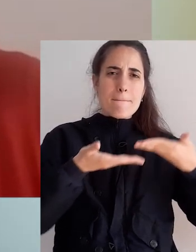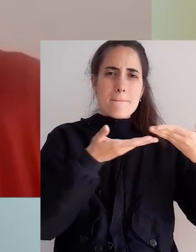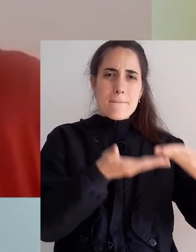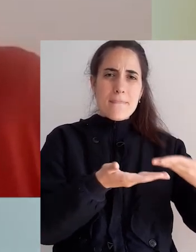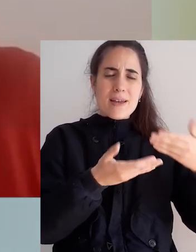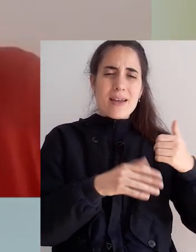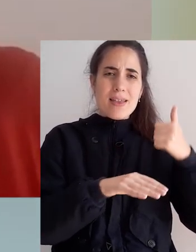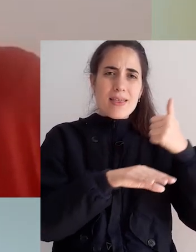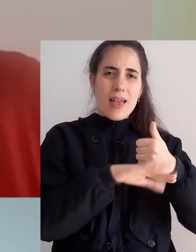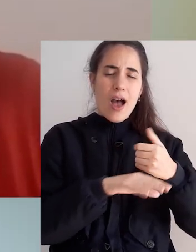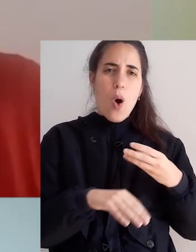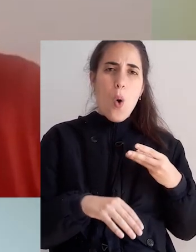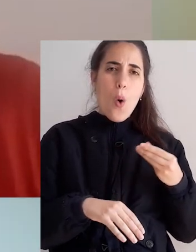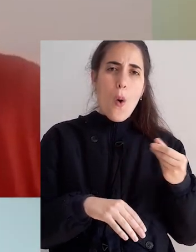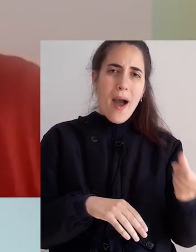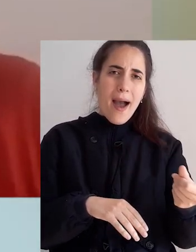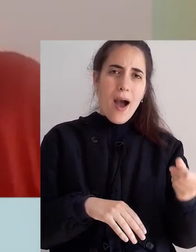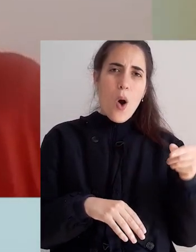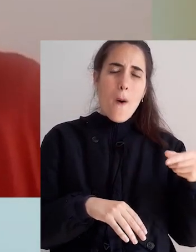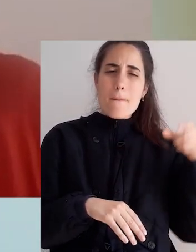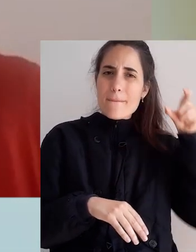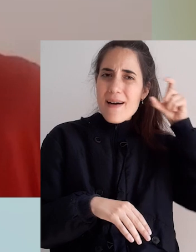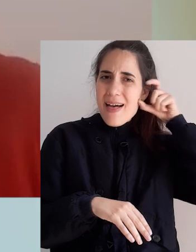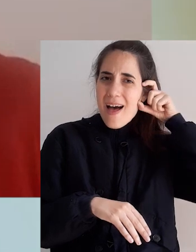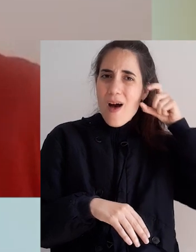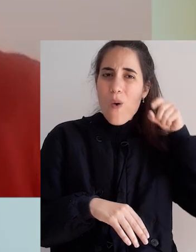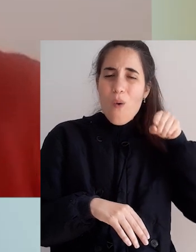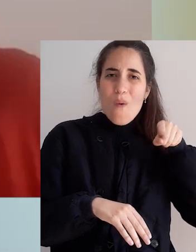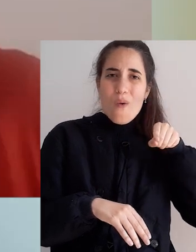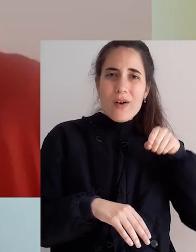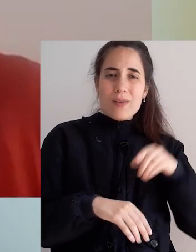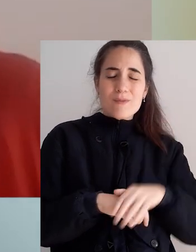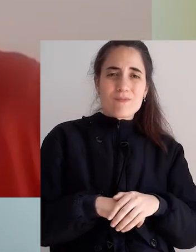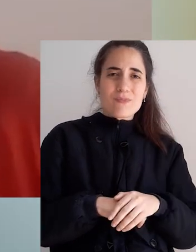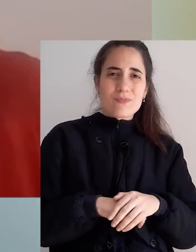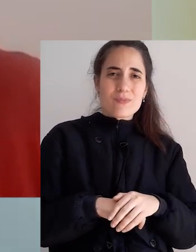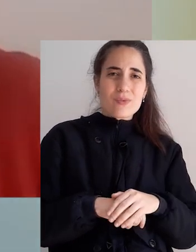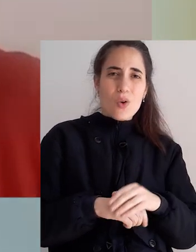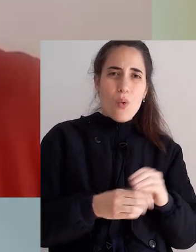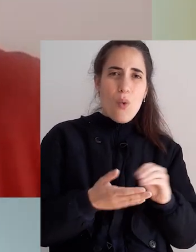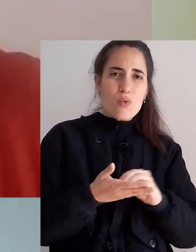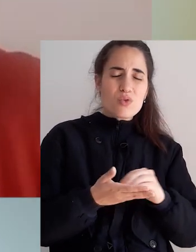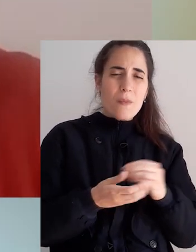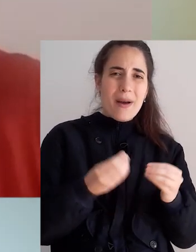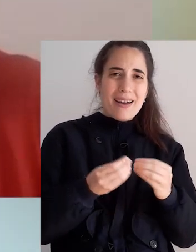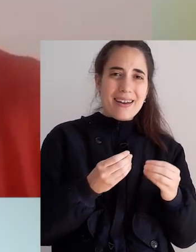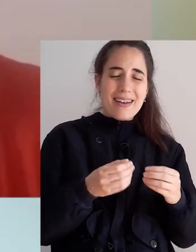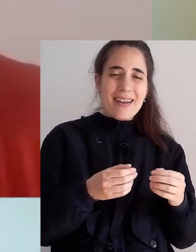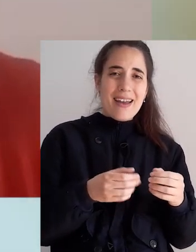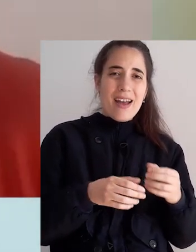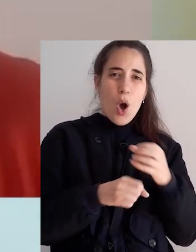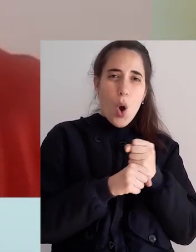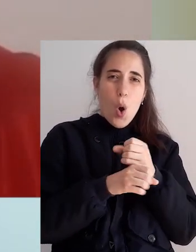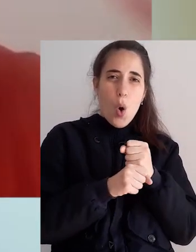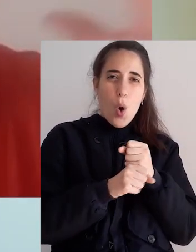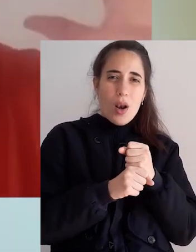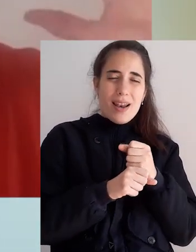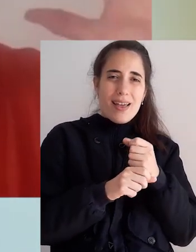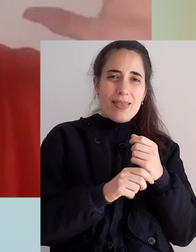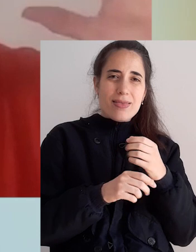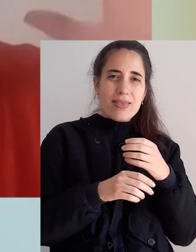Propuso la motosierra, propuso el Estado, desaparecer el Estado, propuso hacer.